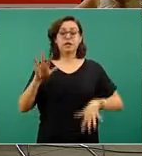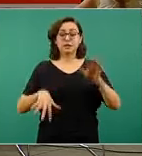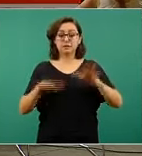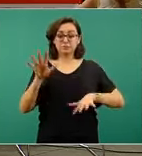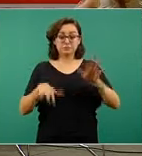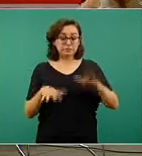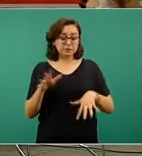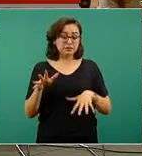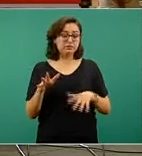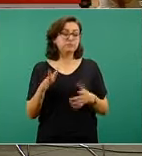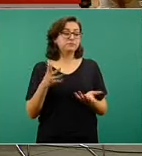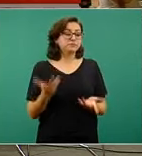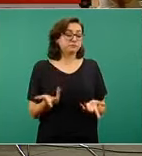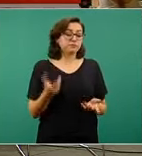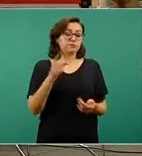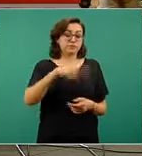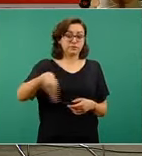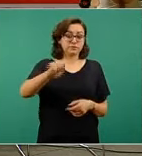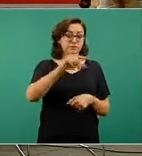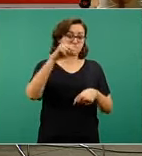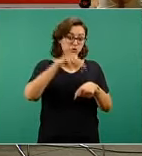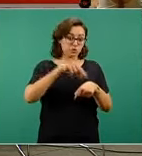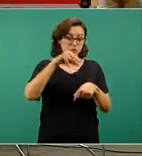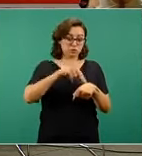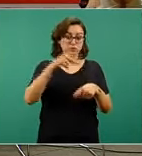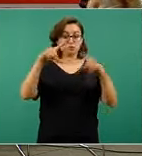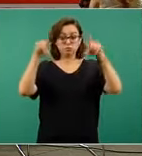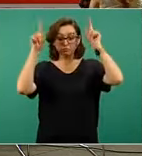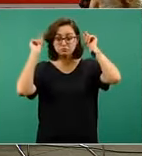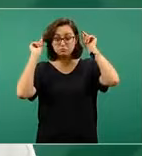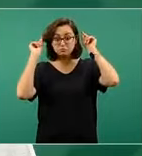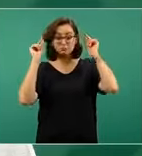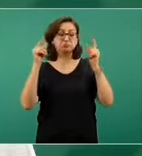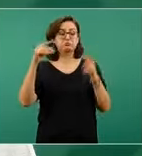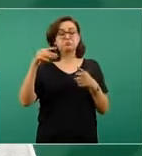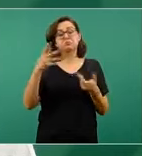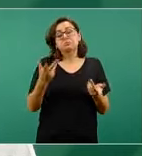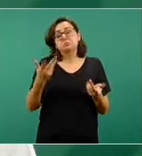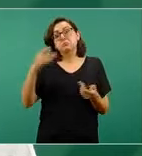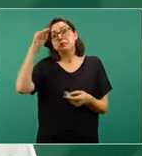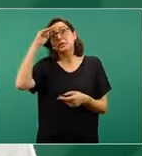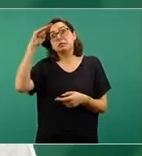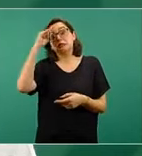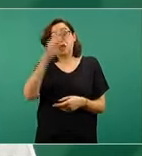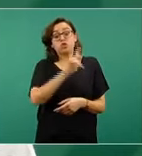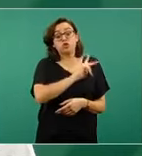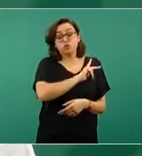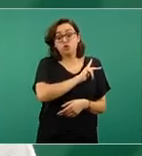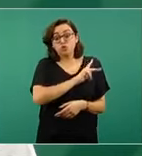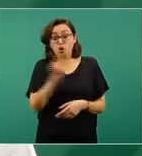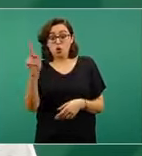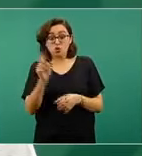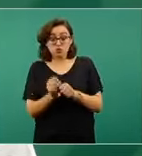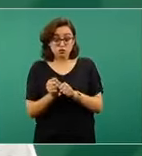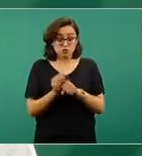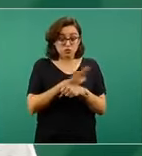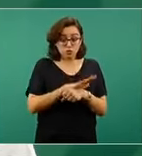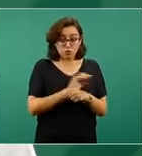identificadas como personas expuestas a COVID, pero se desplaza a veces de la